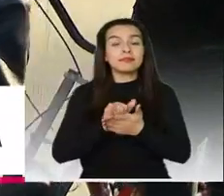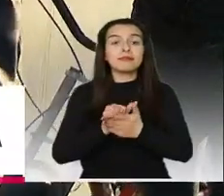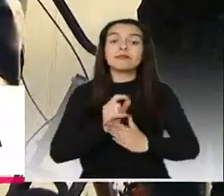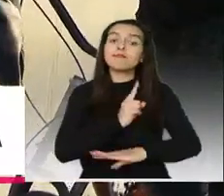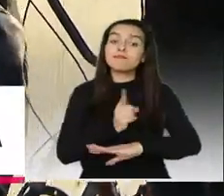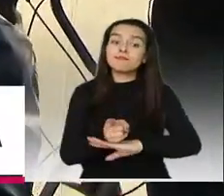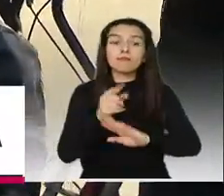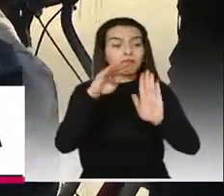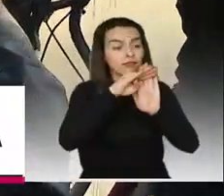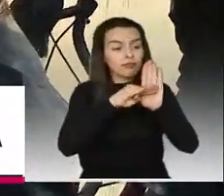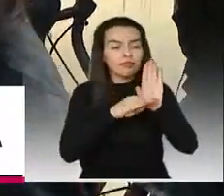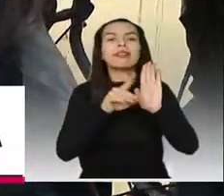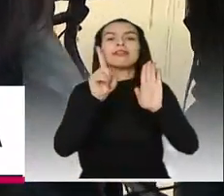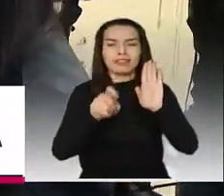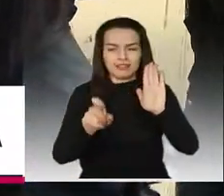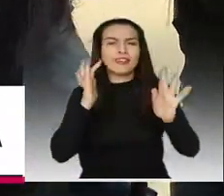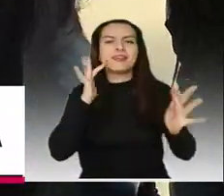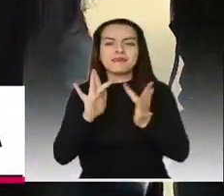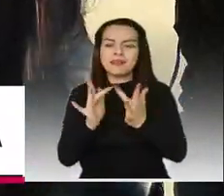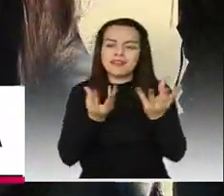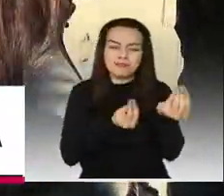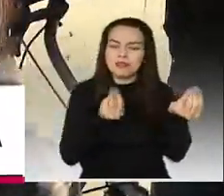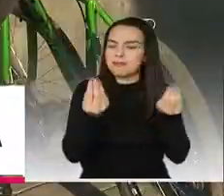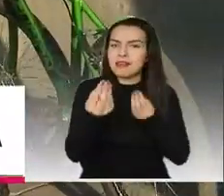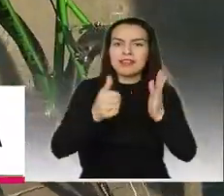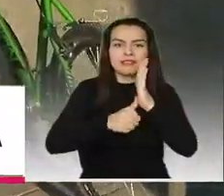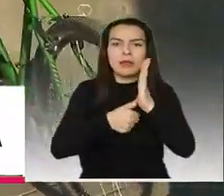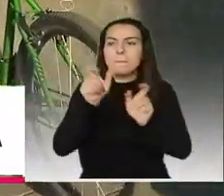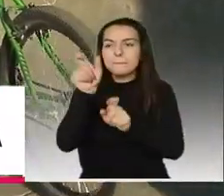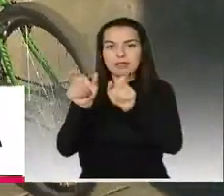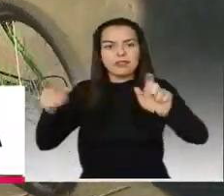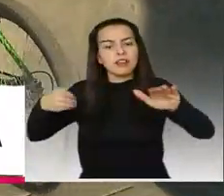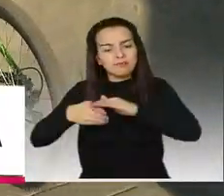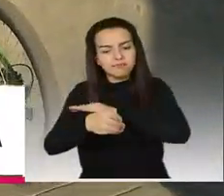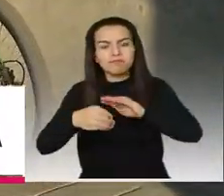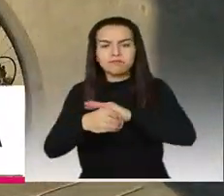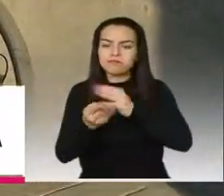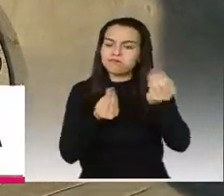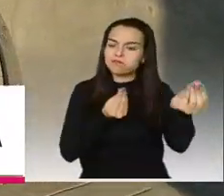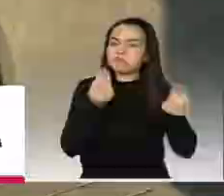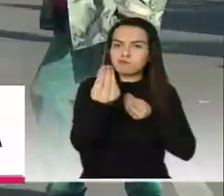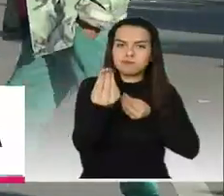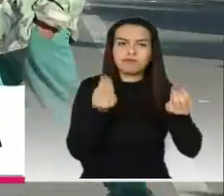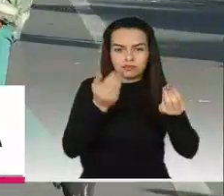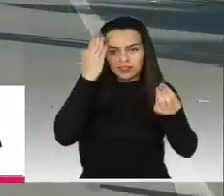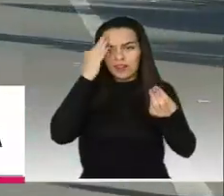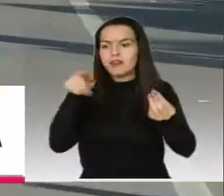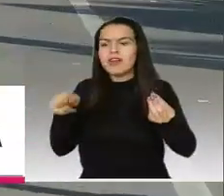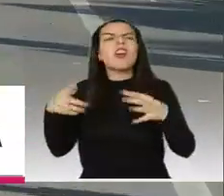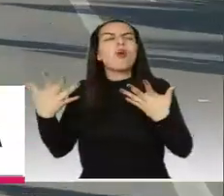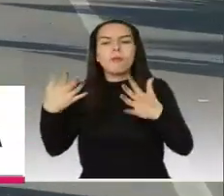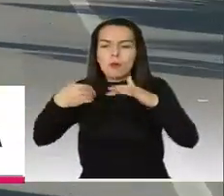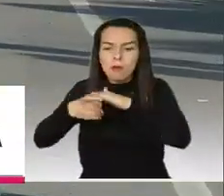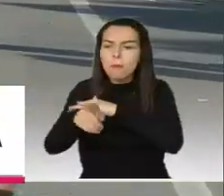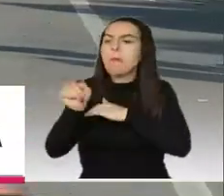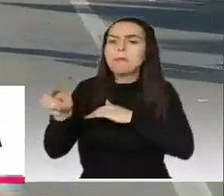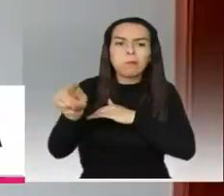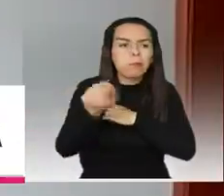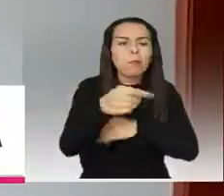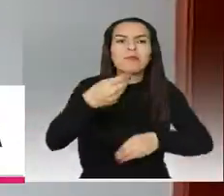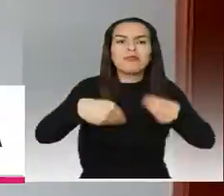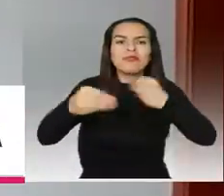cédula para el ingreso peatonal, con exclusividad al abastecimiento de mayoristas y prohibición de ventas ambulantes.